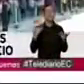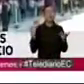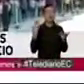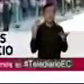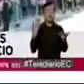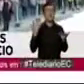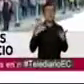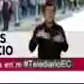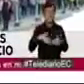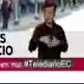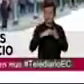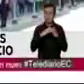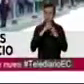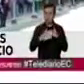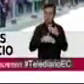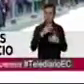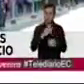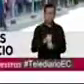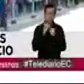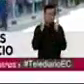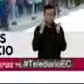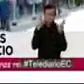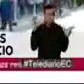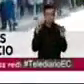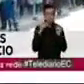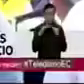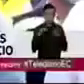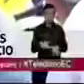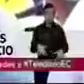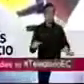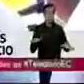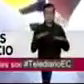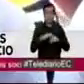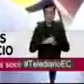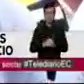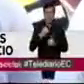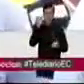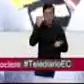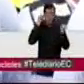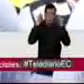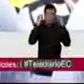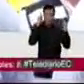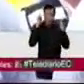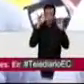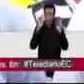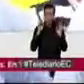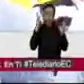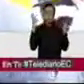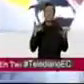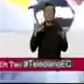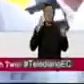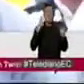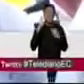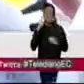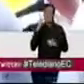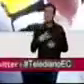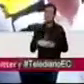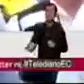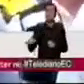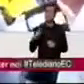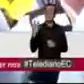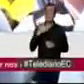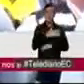una reactivación segura de todos los sectores. Que tiene una iniciativa interesante de peatonalización, como ustedes pueden ver, con